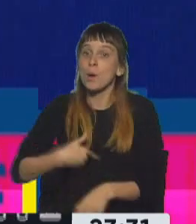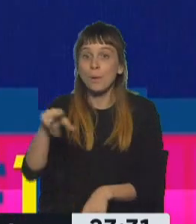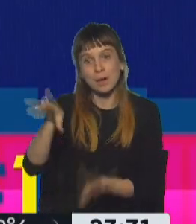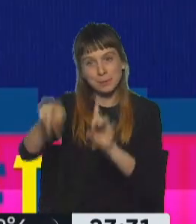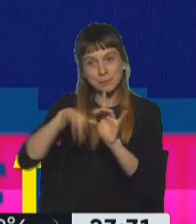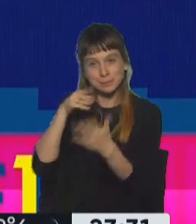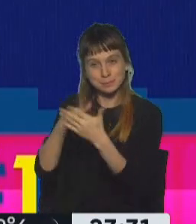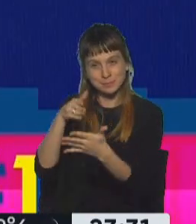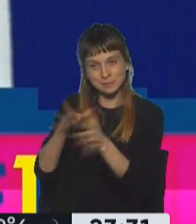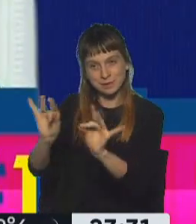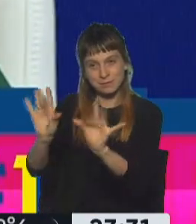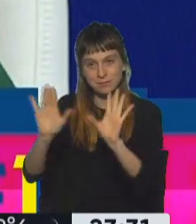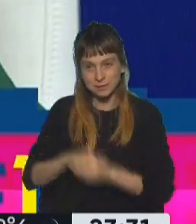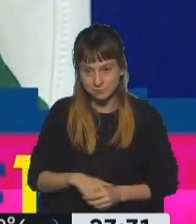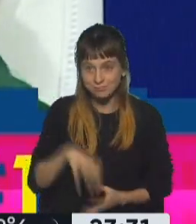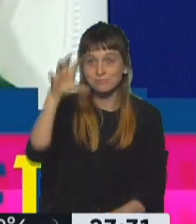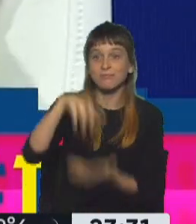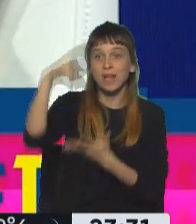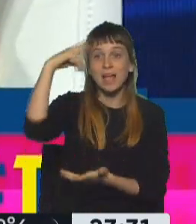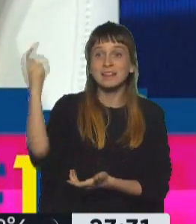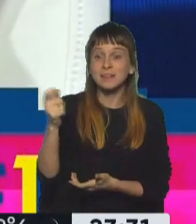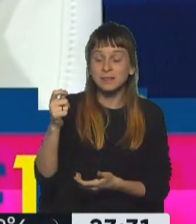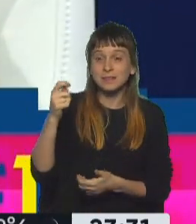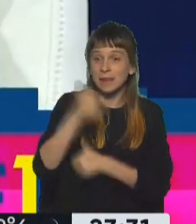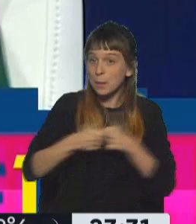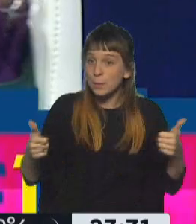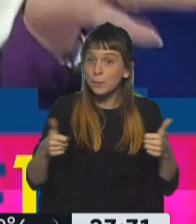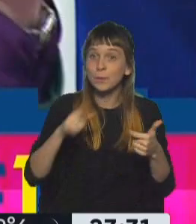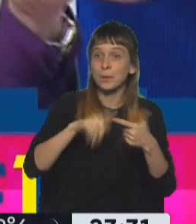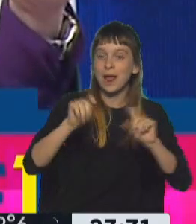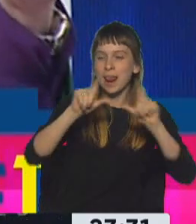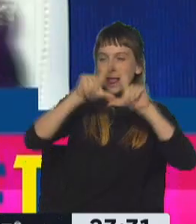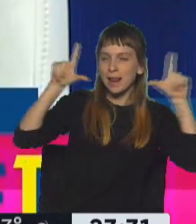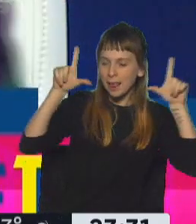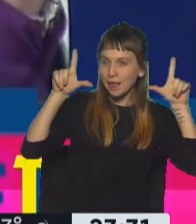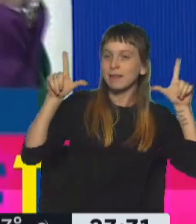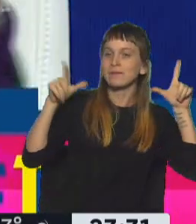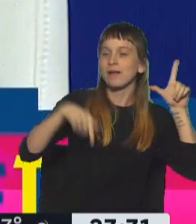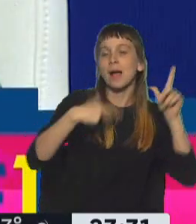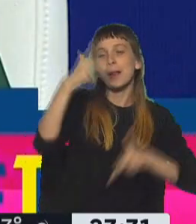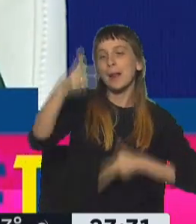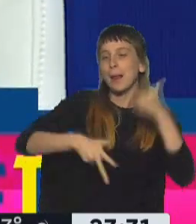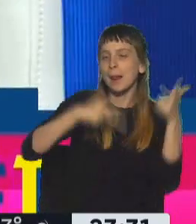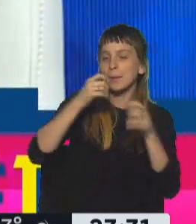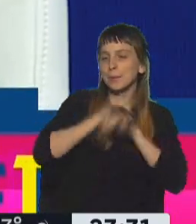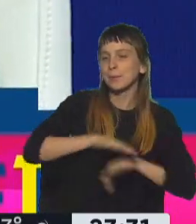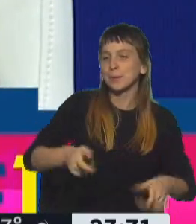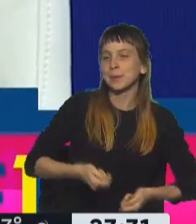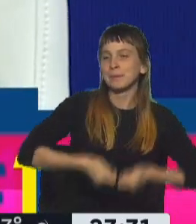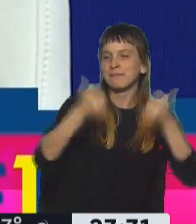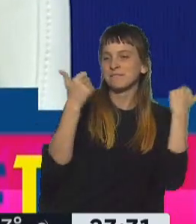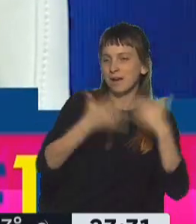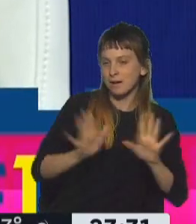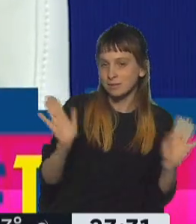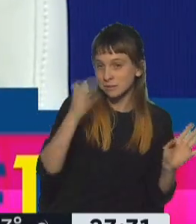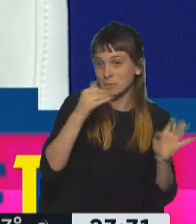Sí, en tribunales. En tribunales y en los sets de televisión, que son lo que arma el dispositivo que después finalmente termina